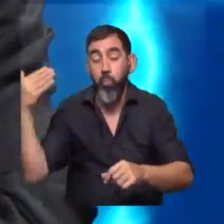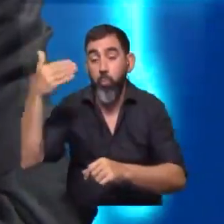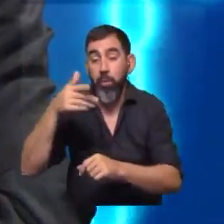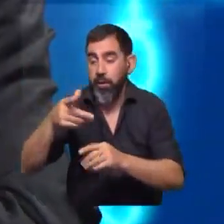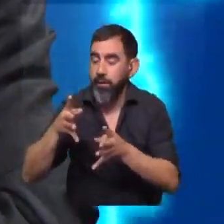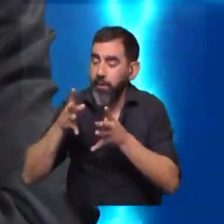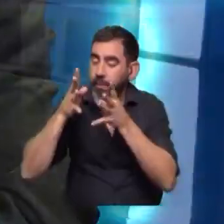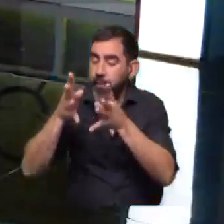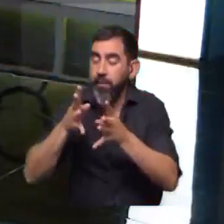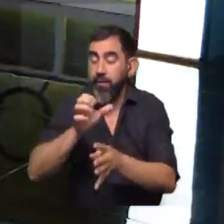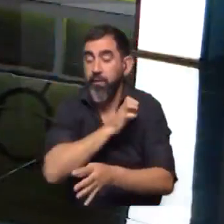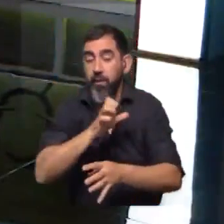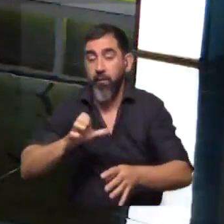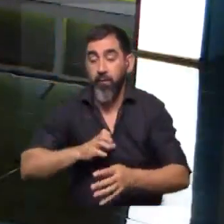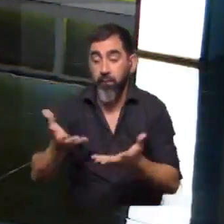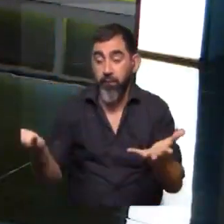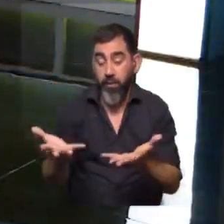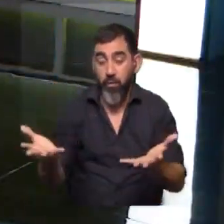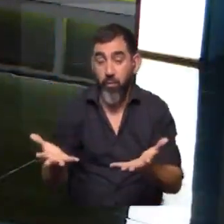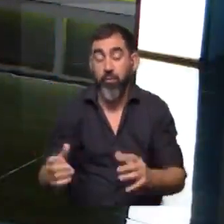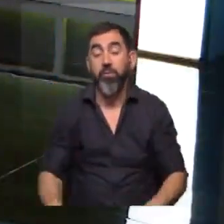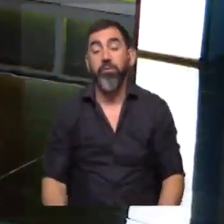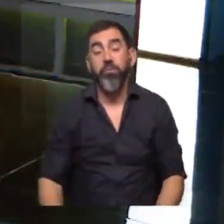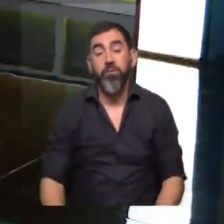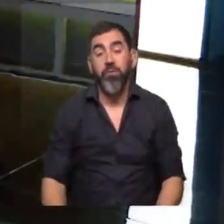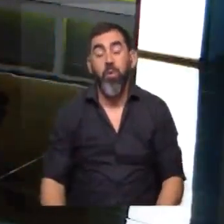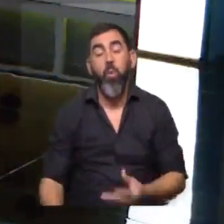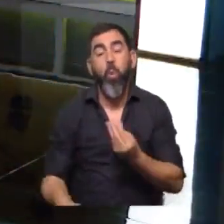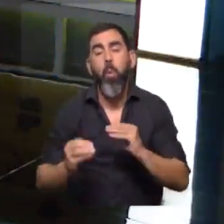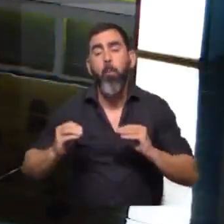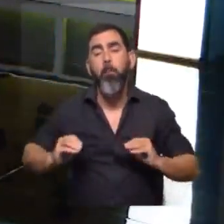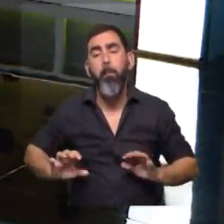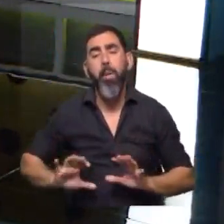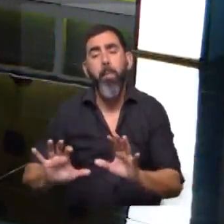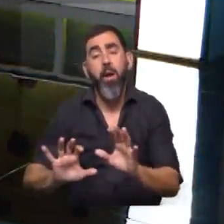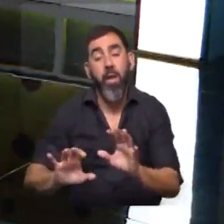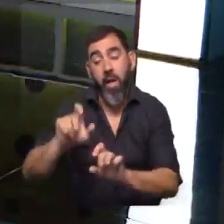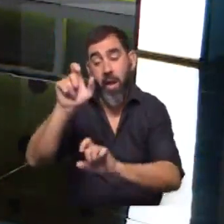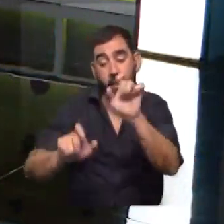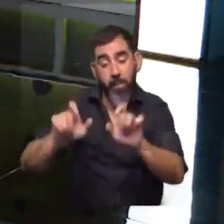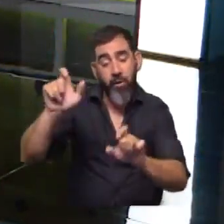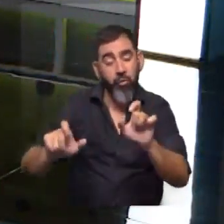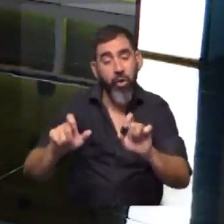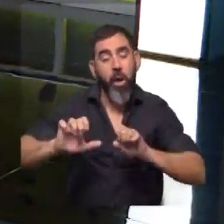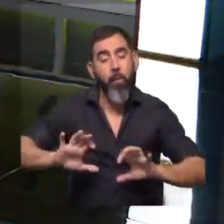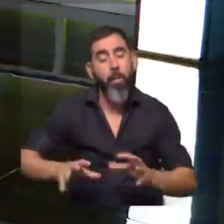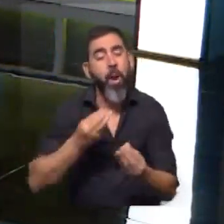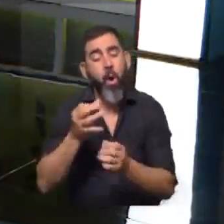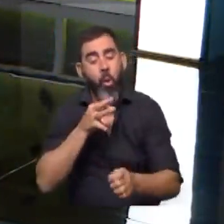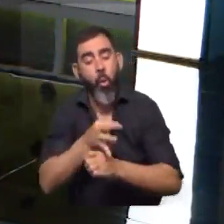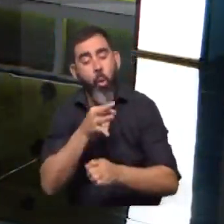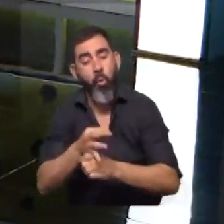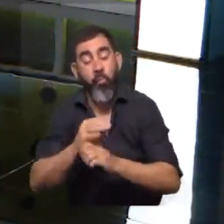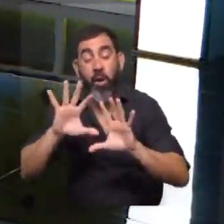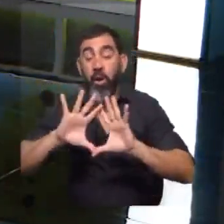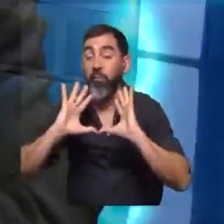gran desafío de los estados hoy día, y no solo de los estados, pero principalmente de los estados, es cómo preparamos a la fuerza laboral para enfrentar un